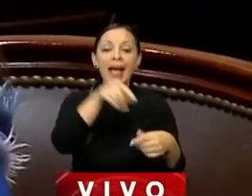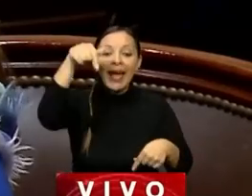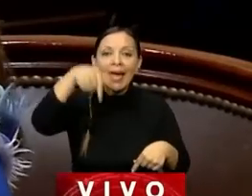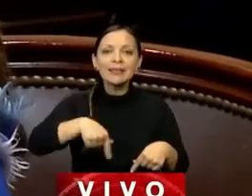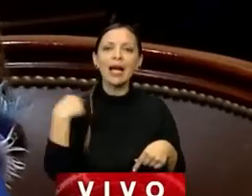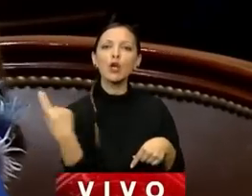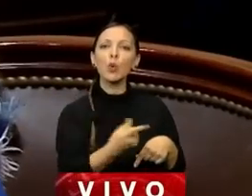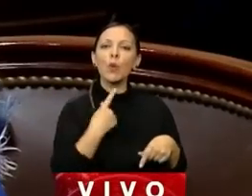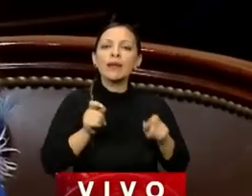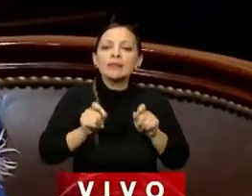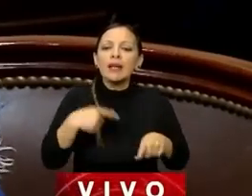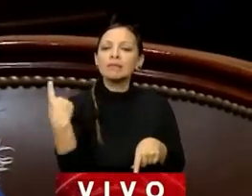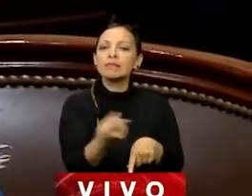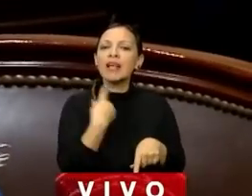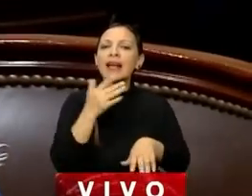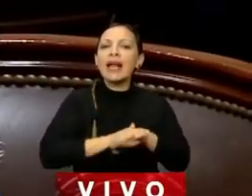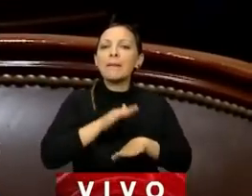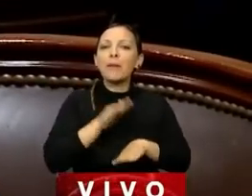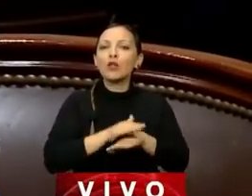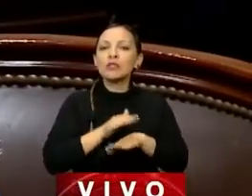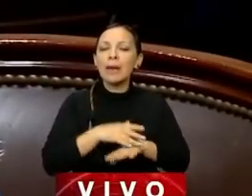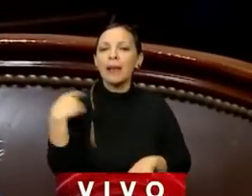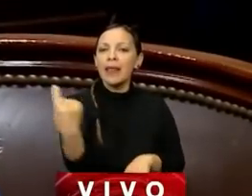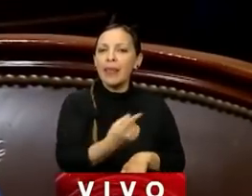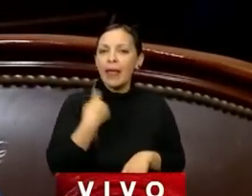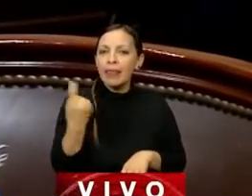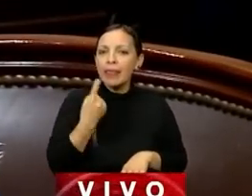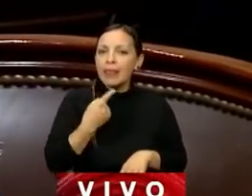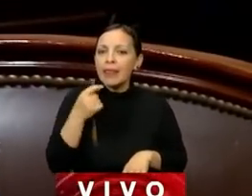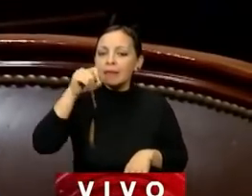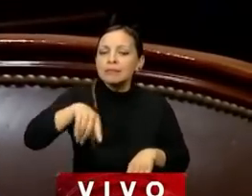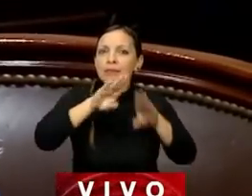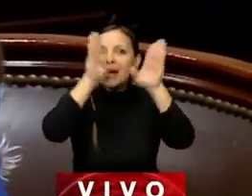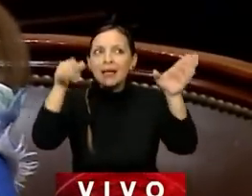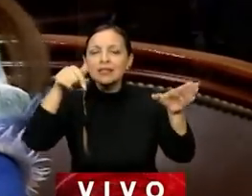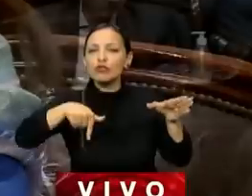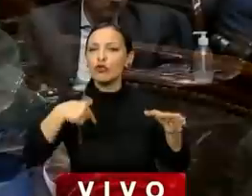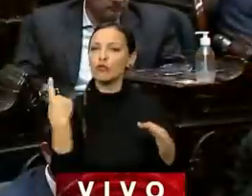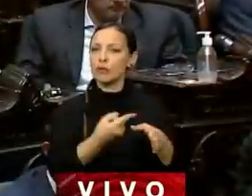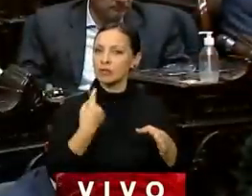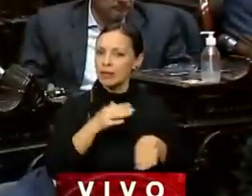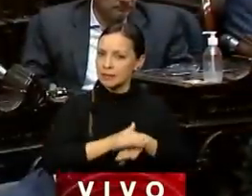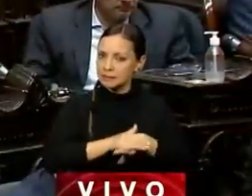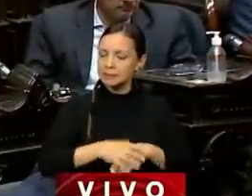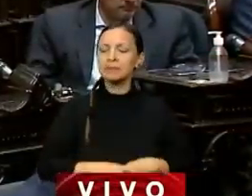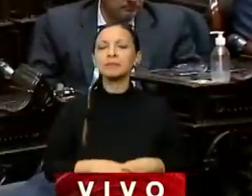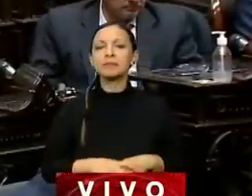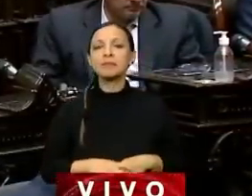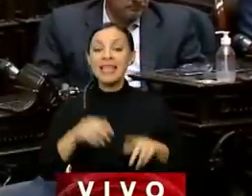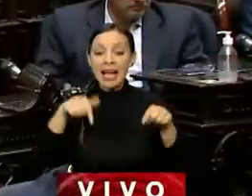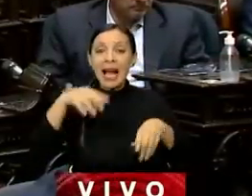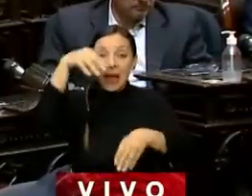es nuestra responsabilidad, nuestra institución. En